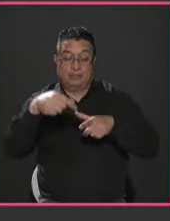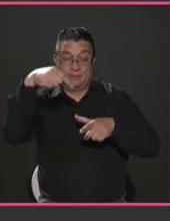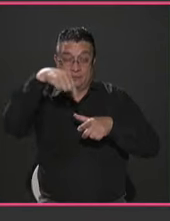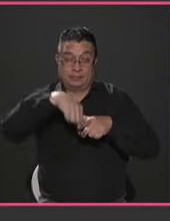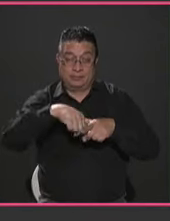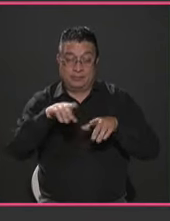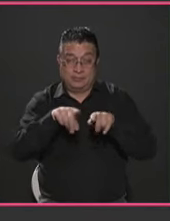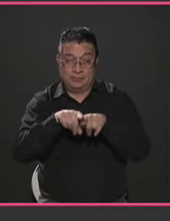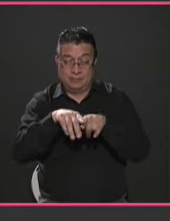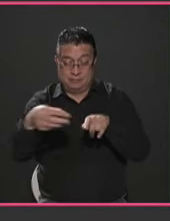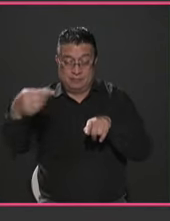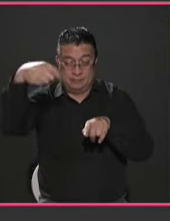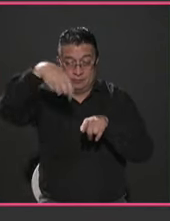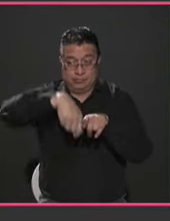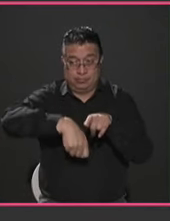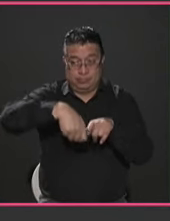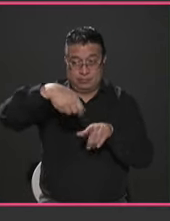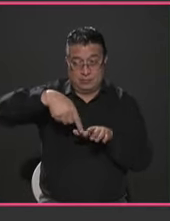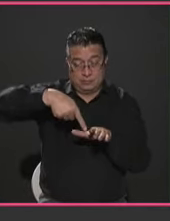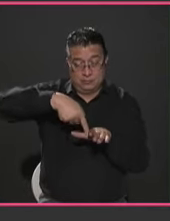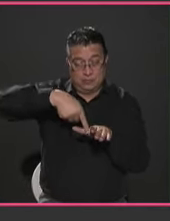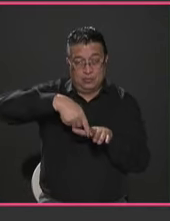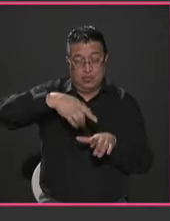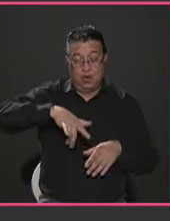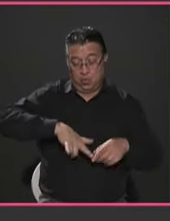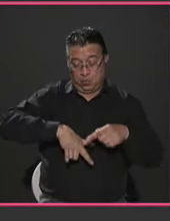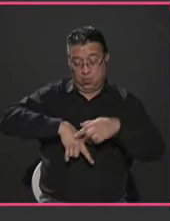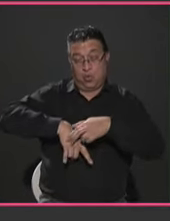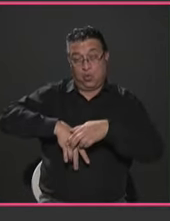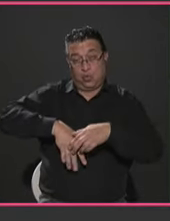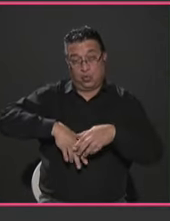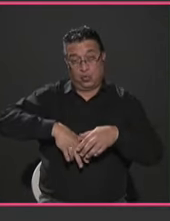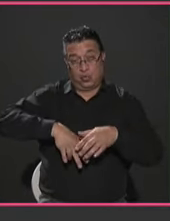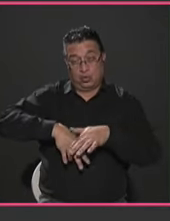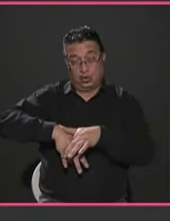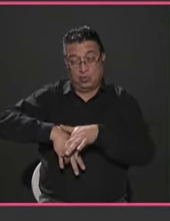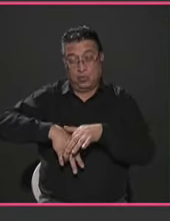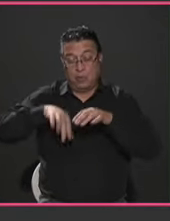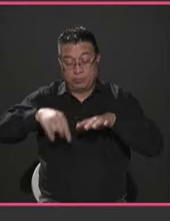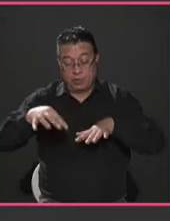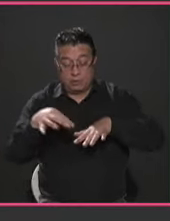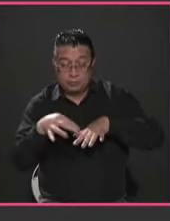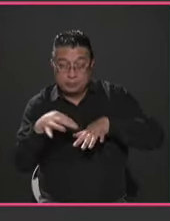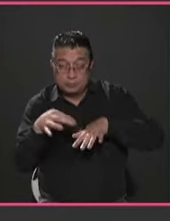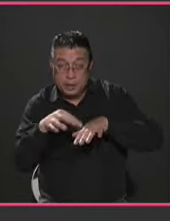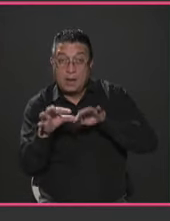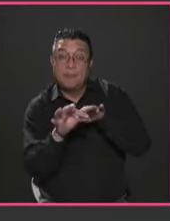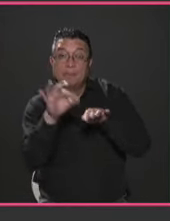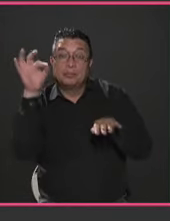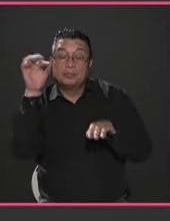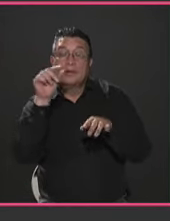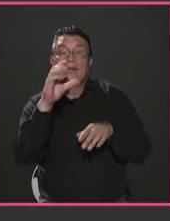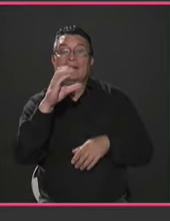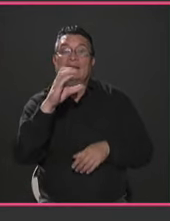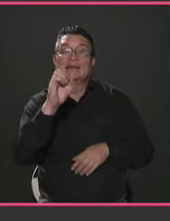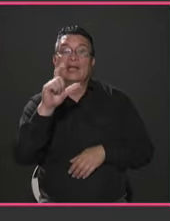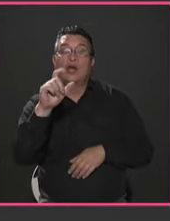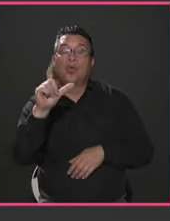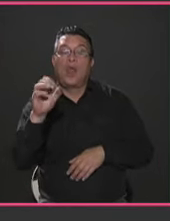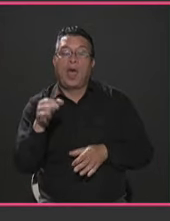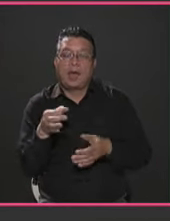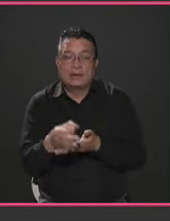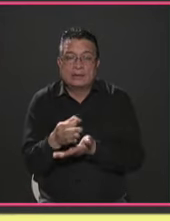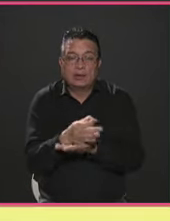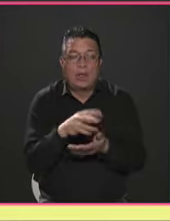cervix raspar el cix que es el cuello del útero Y tratar de ahí obtener células desde el cix con el objeto después ponerlo en un